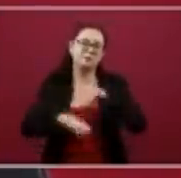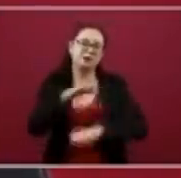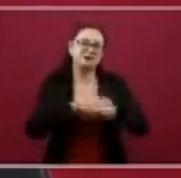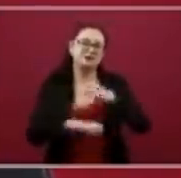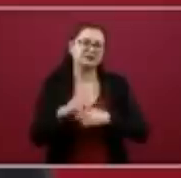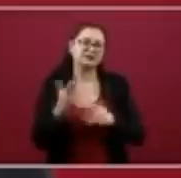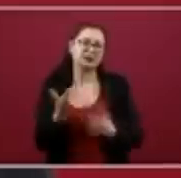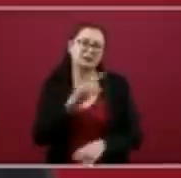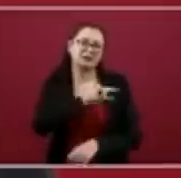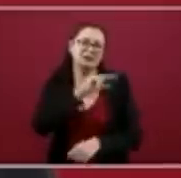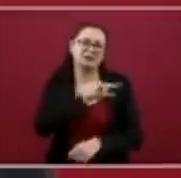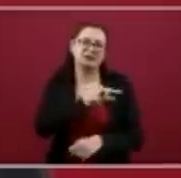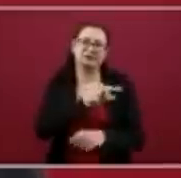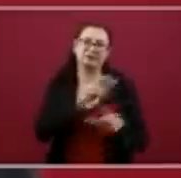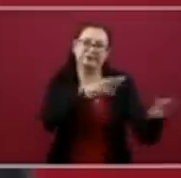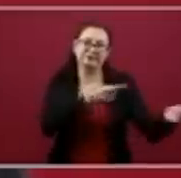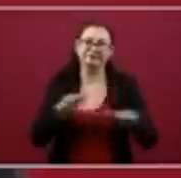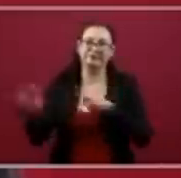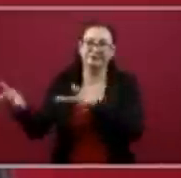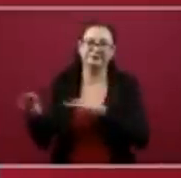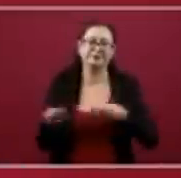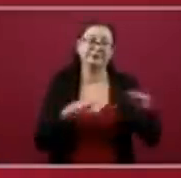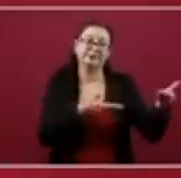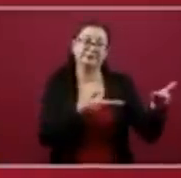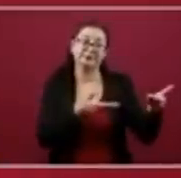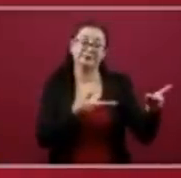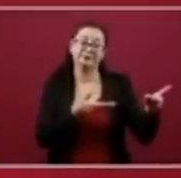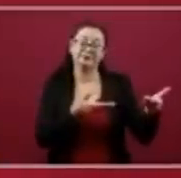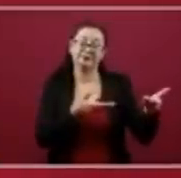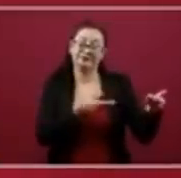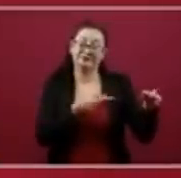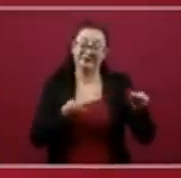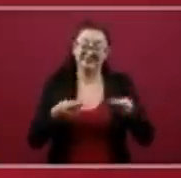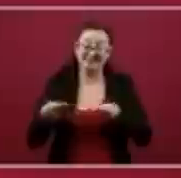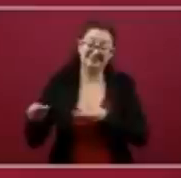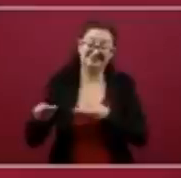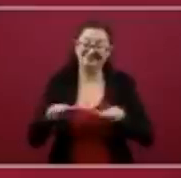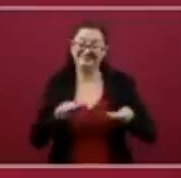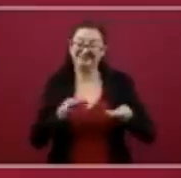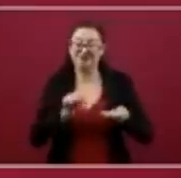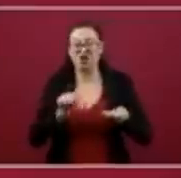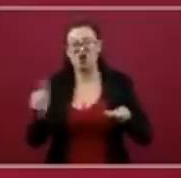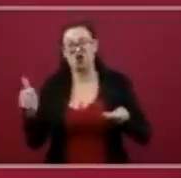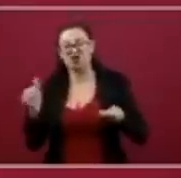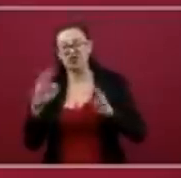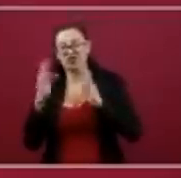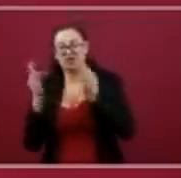Se le llama de otra manera, pero no quiero usar ese nombre,